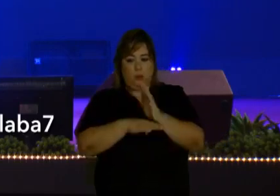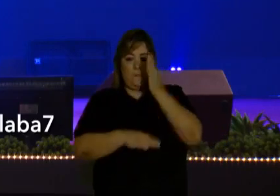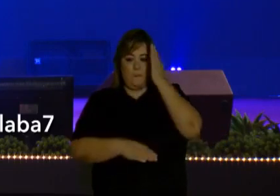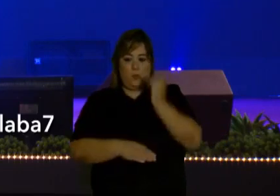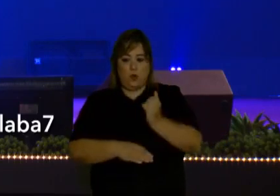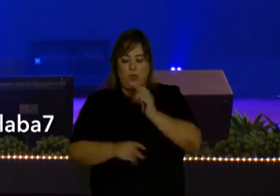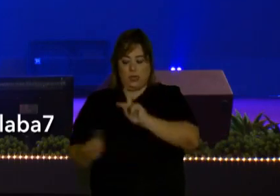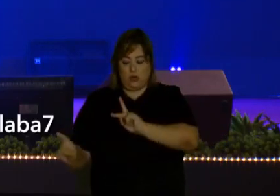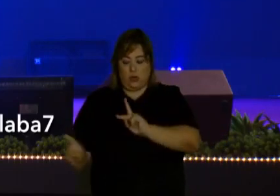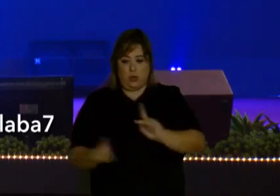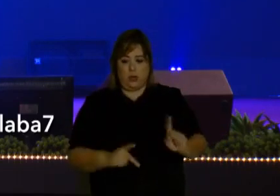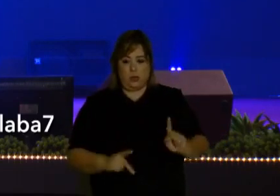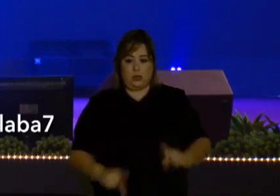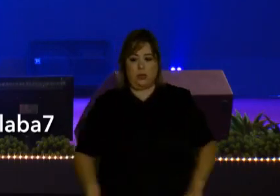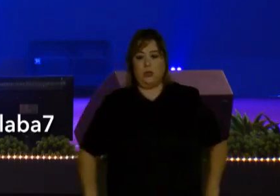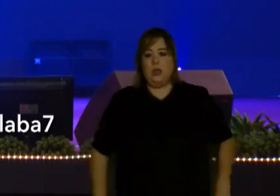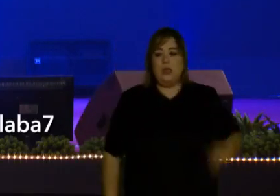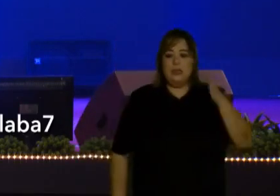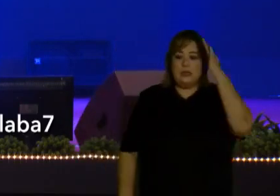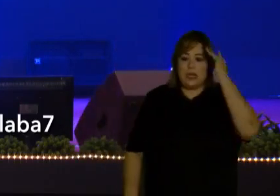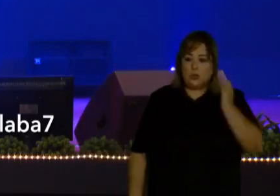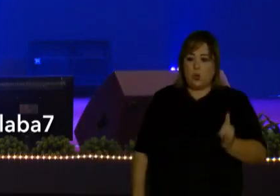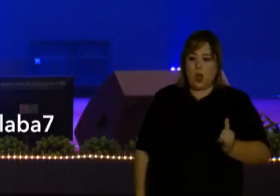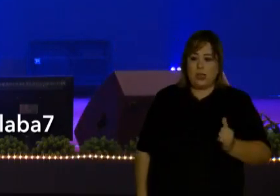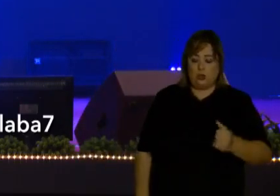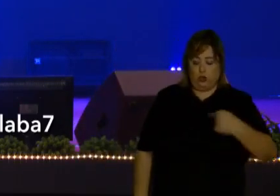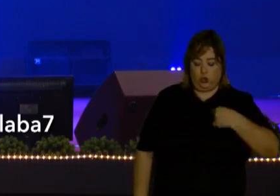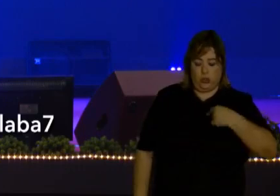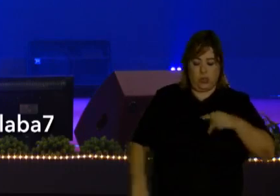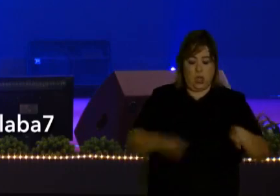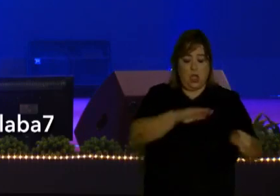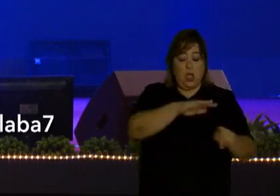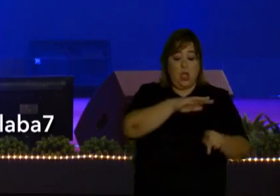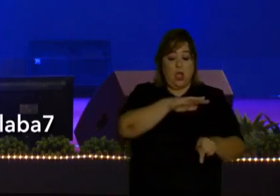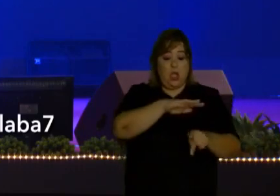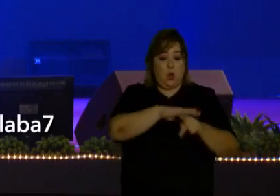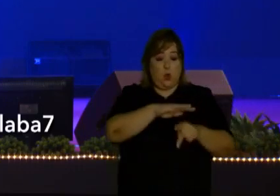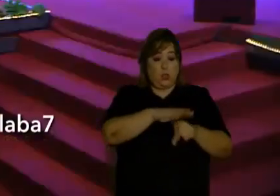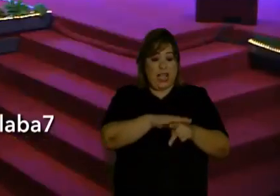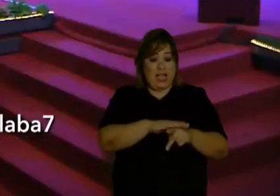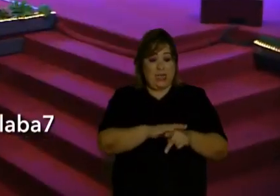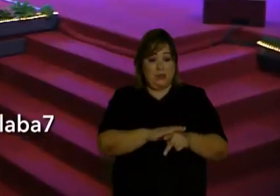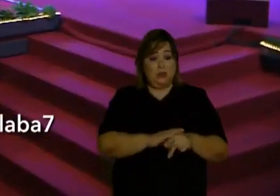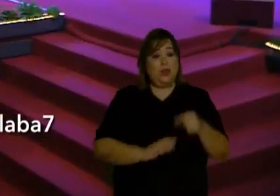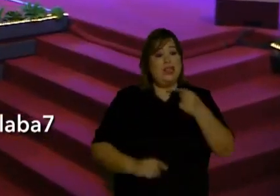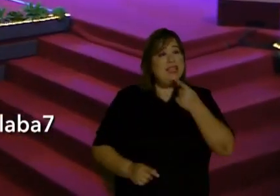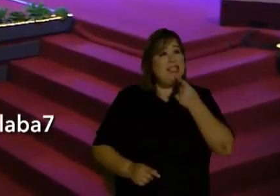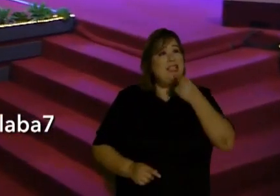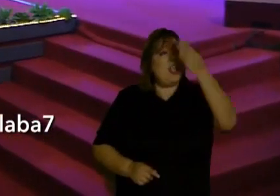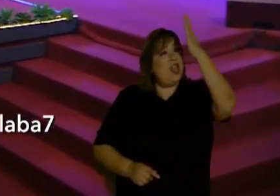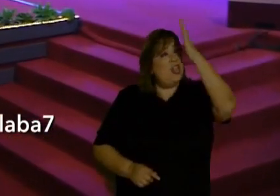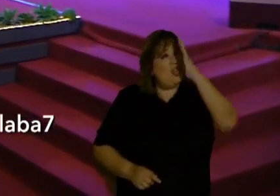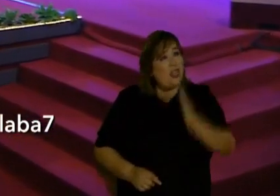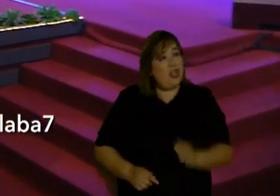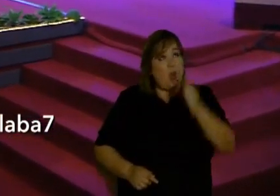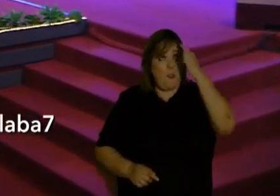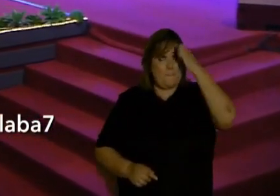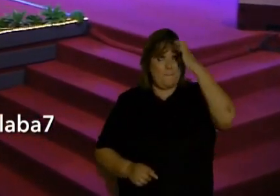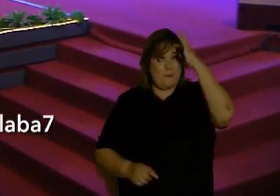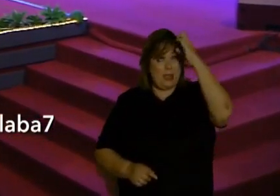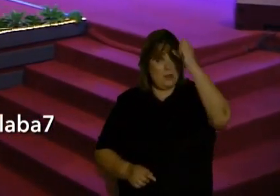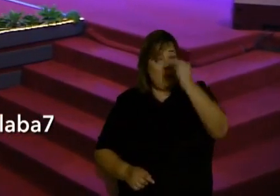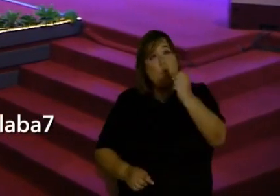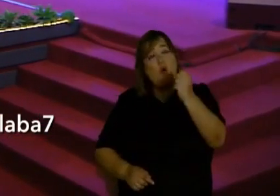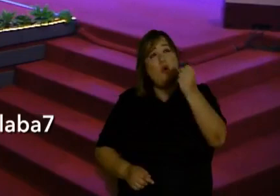O sea, yo me pude parar en la sala de mi casa y orar y decir, ten memoria de mis ofrendas, ten memoria de mis diezmos. Yo he sido fiel y yo